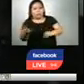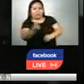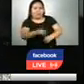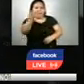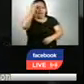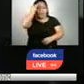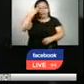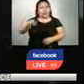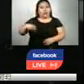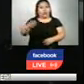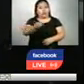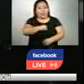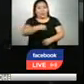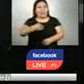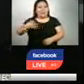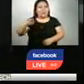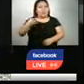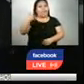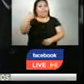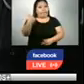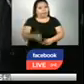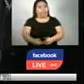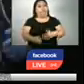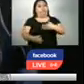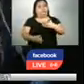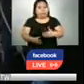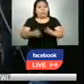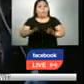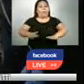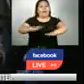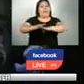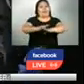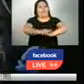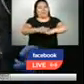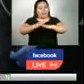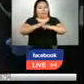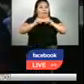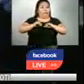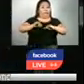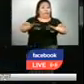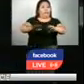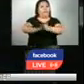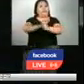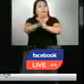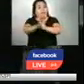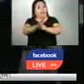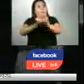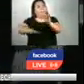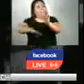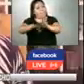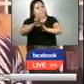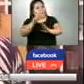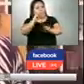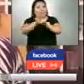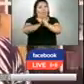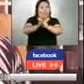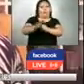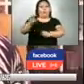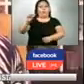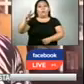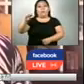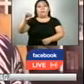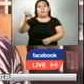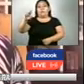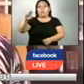es necesario dar un paso adelante en la guerra contra el mortal virus, incluso más allá de esta variante.